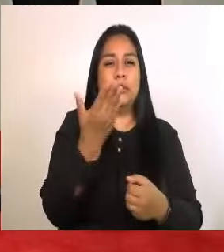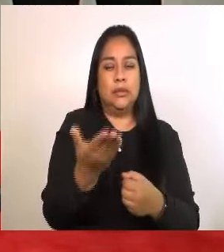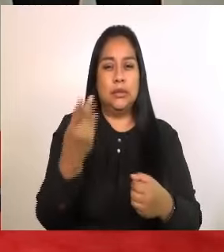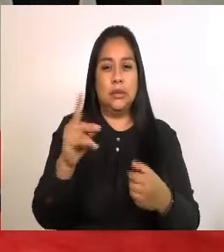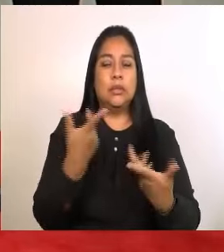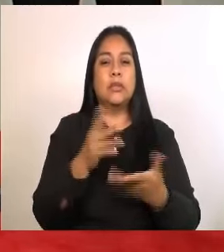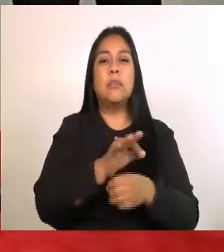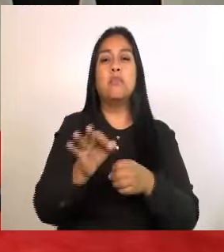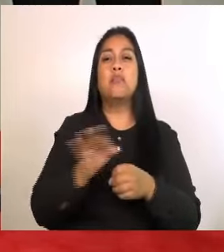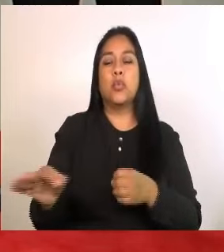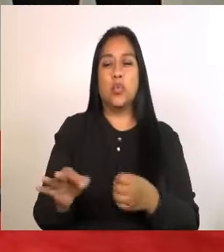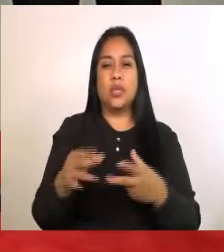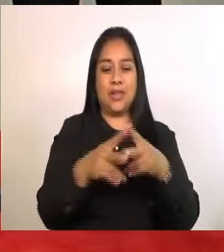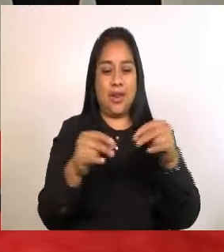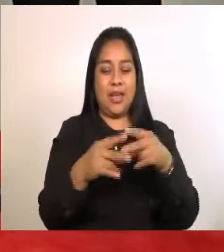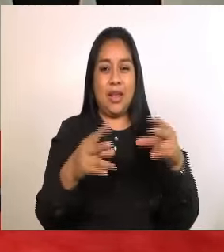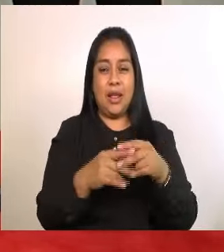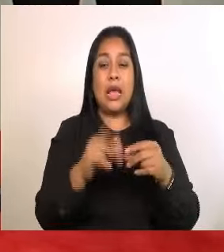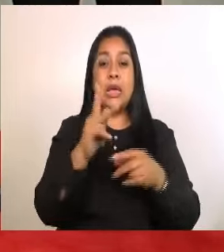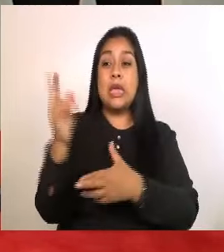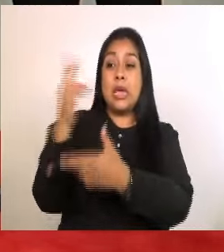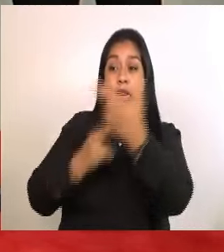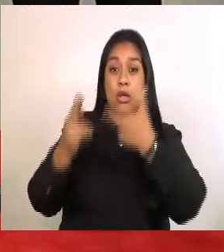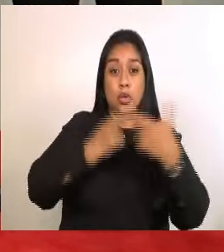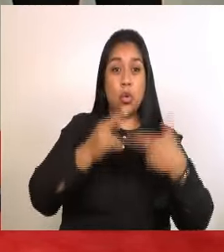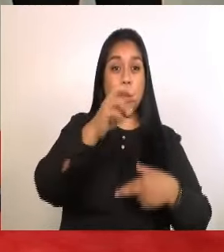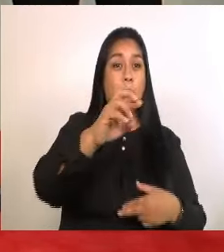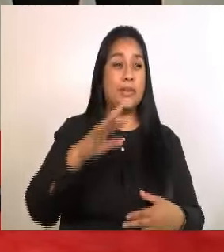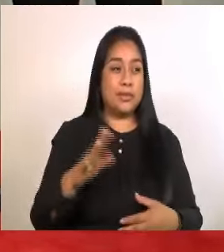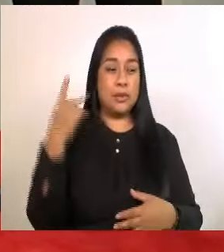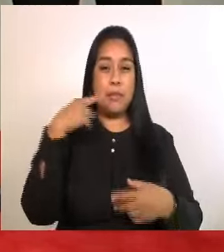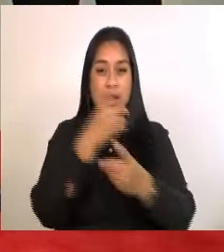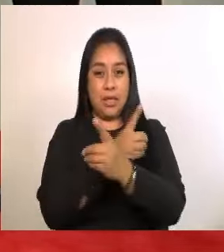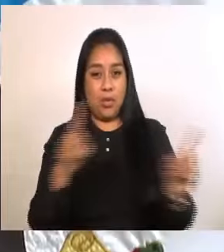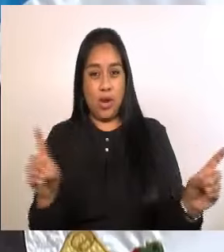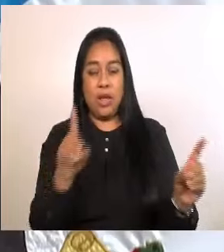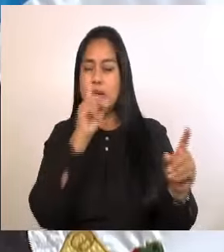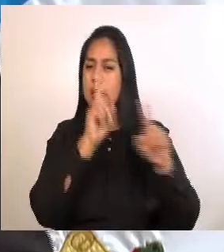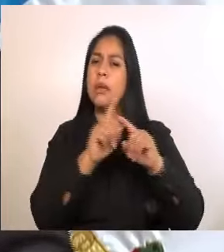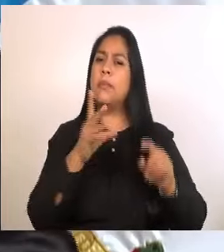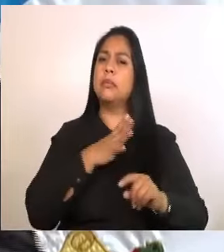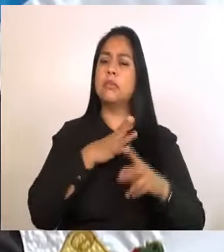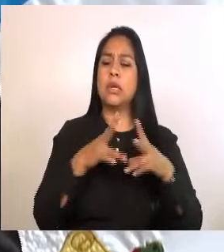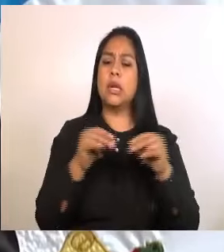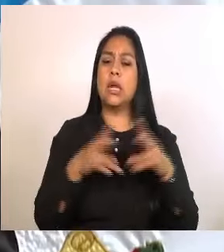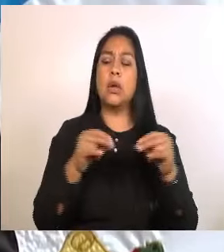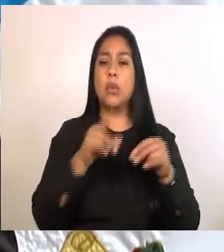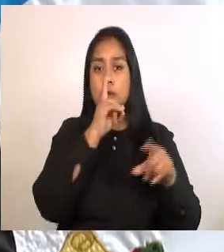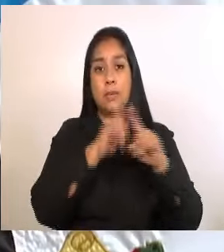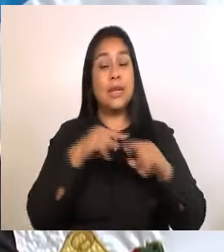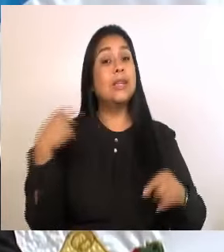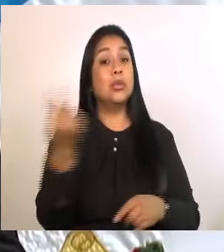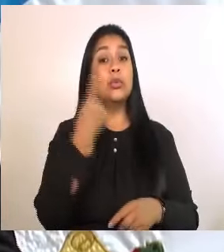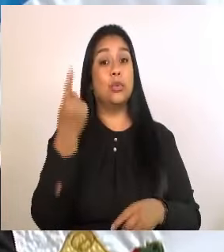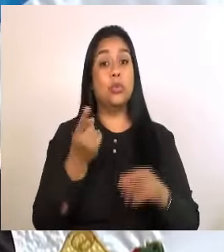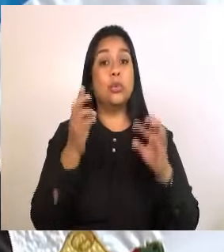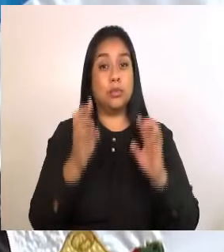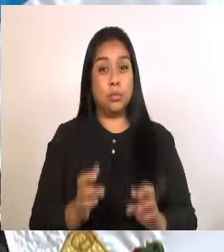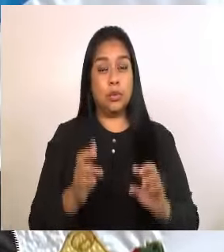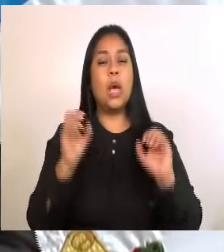pueblo nicaragüense de un retorno pacífico a la democracia y de una Nicaragua en que todas las personas